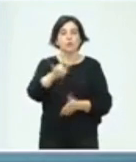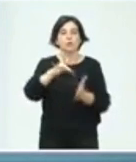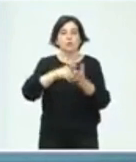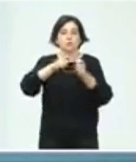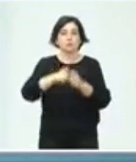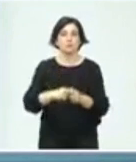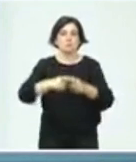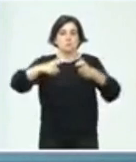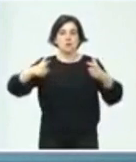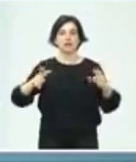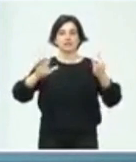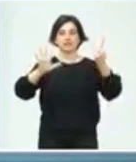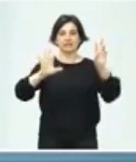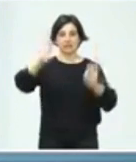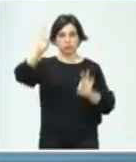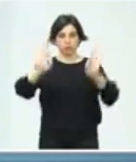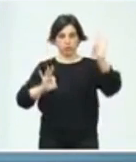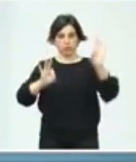un incremento del